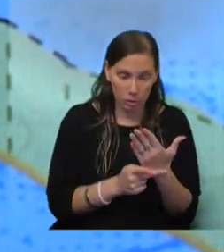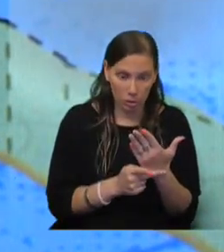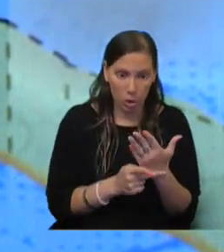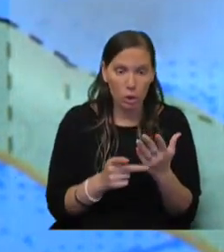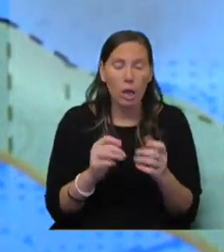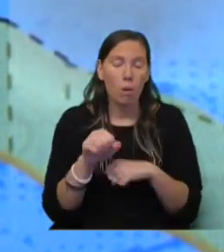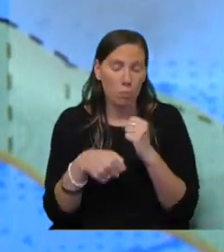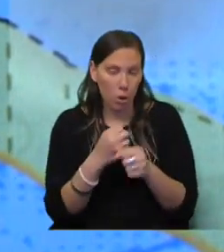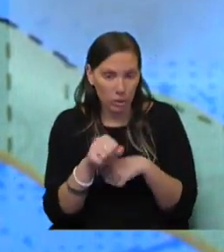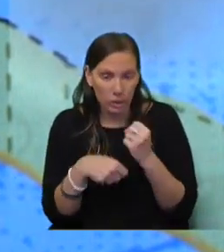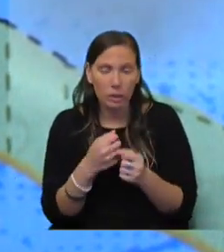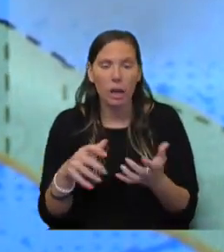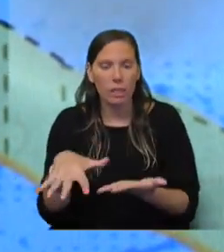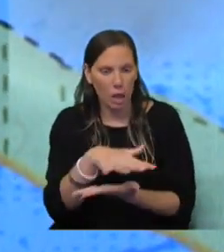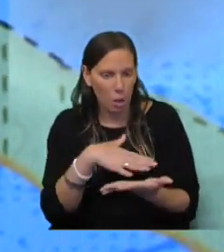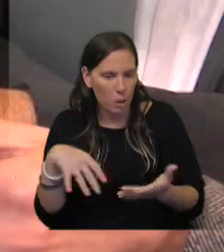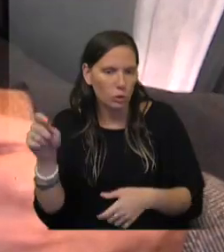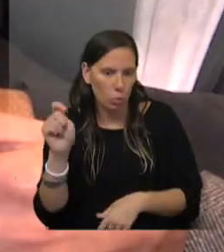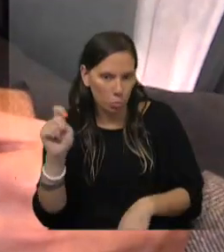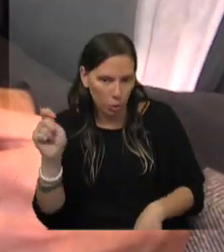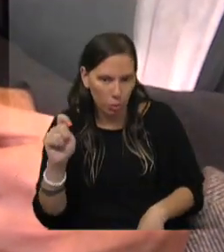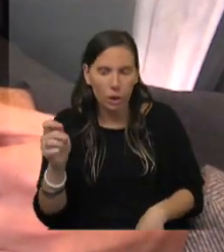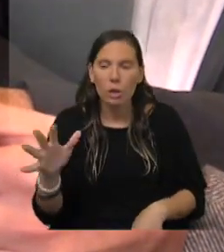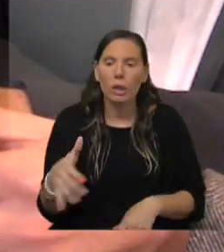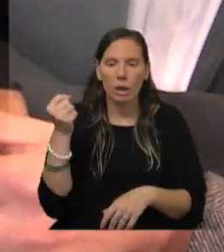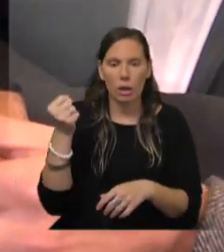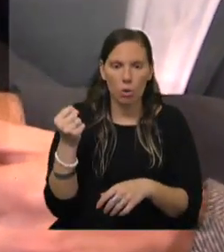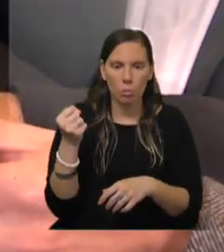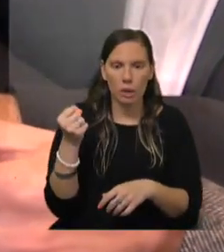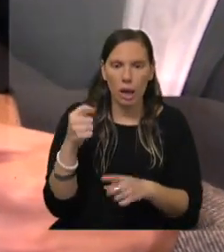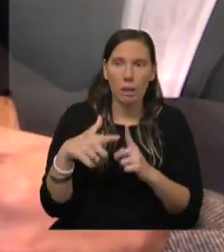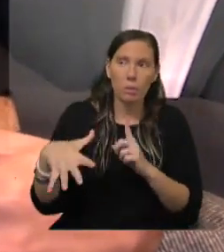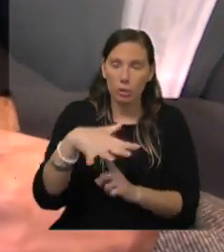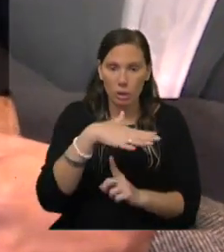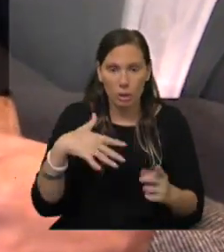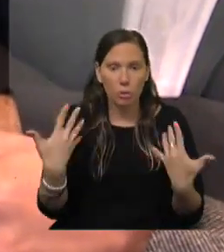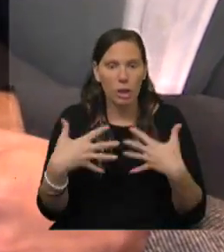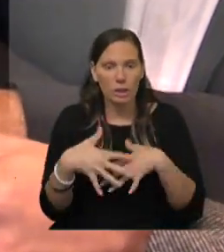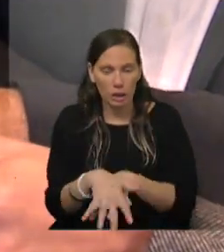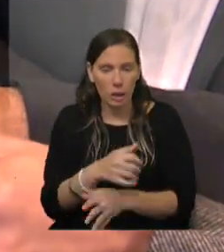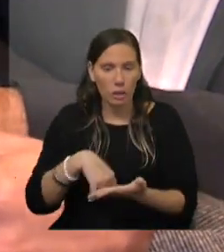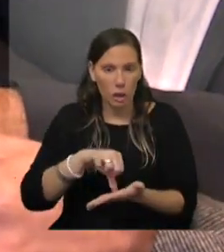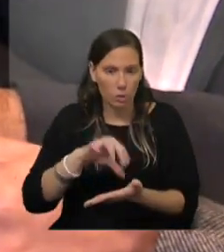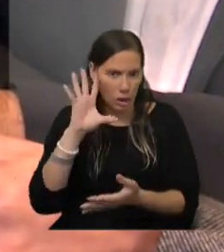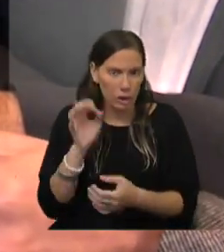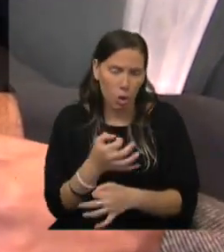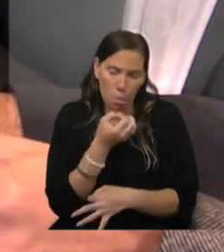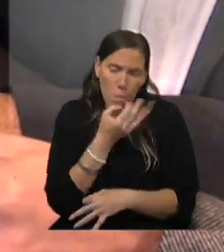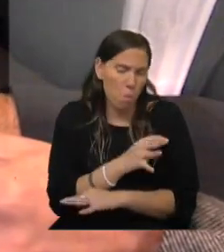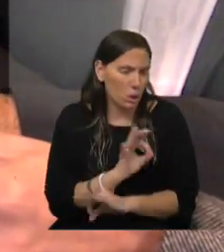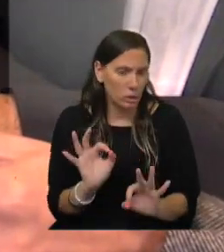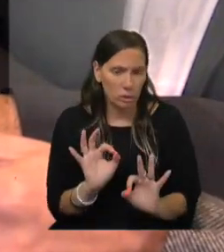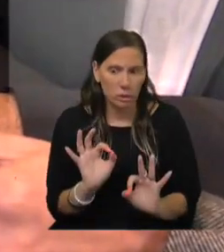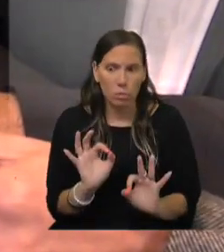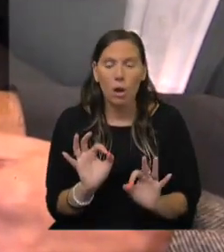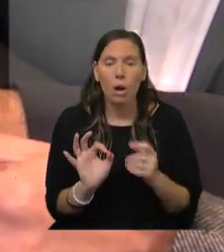movilidad de infraestructura de espacio Público de recuperar la biodiversidad y una integración en la ciudad que me parece excelente